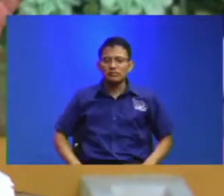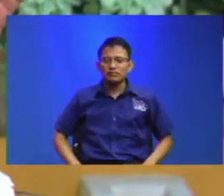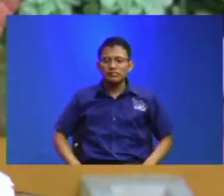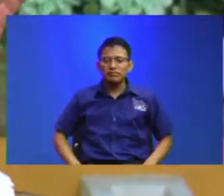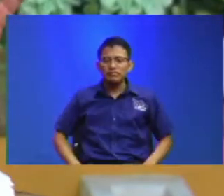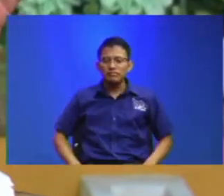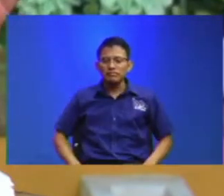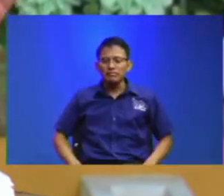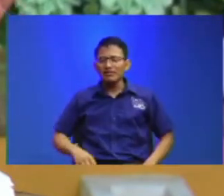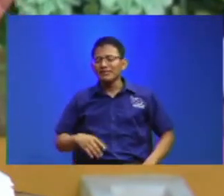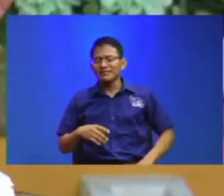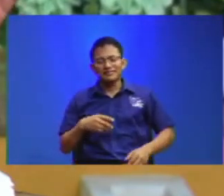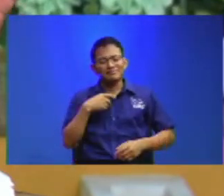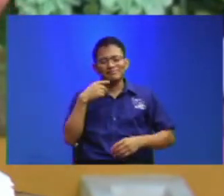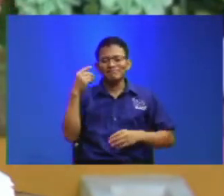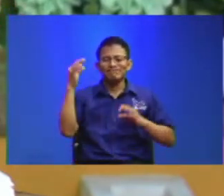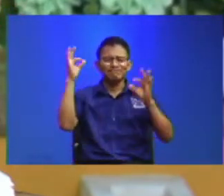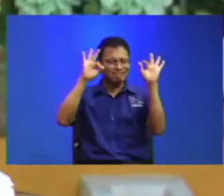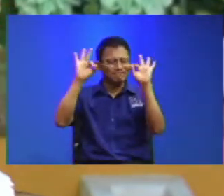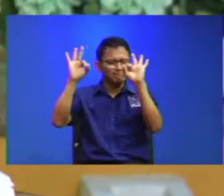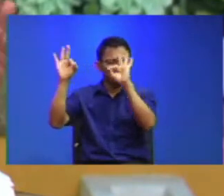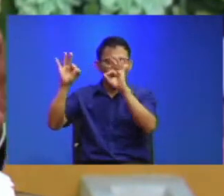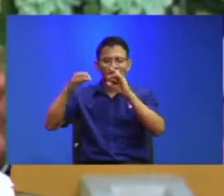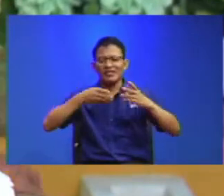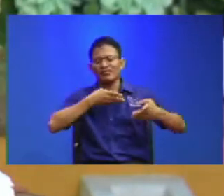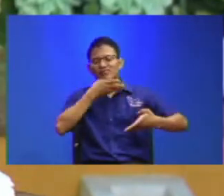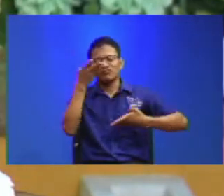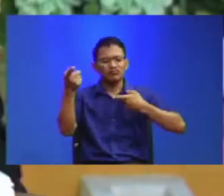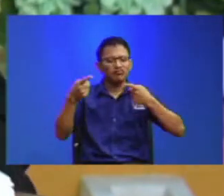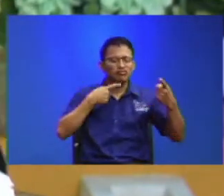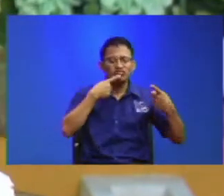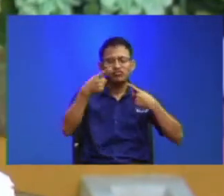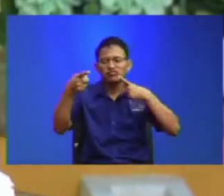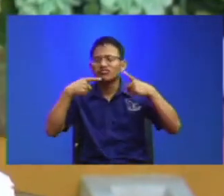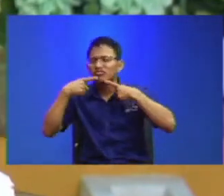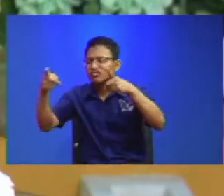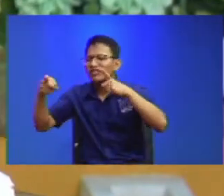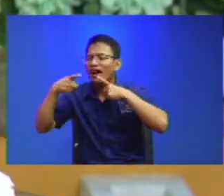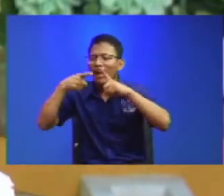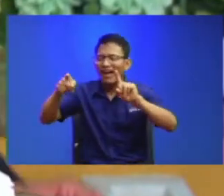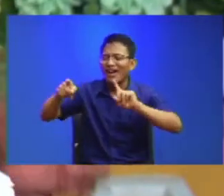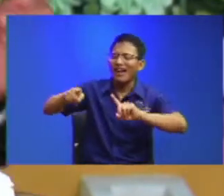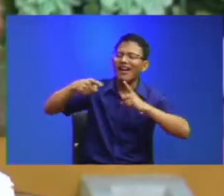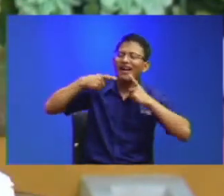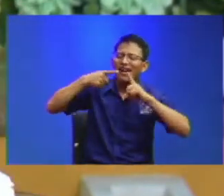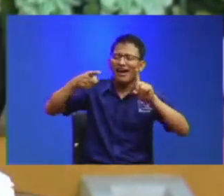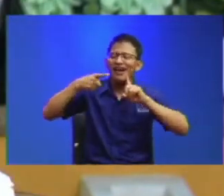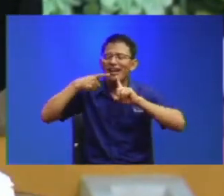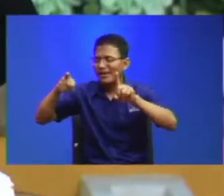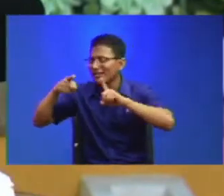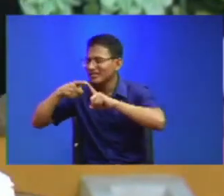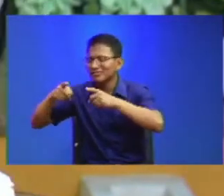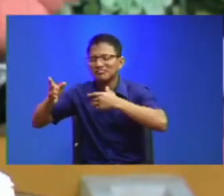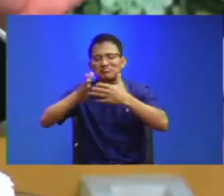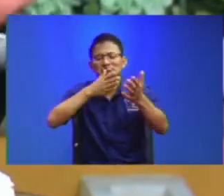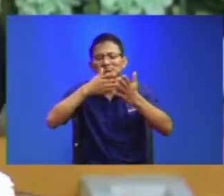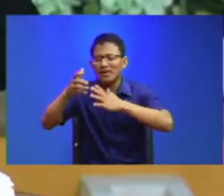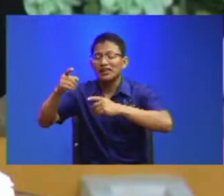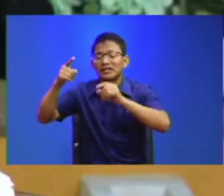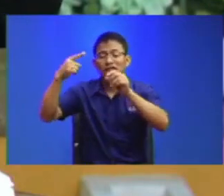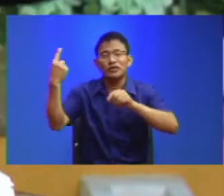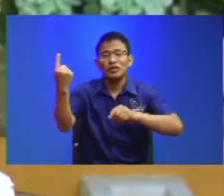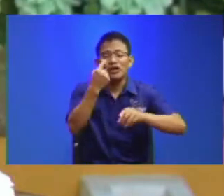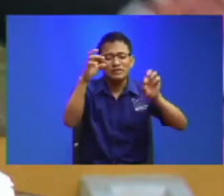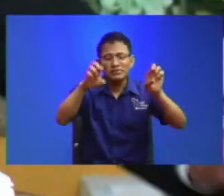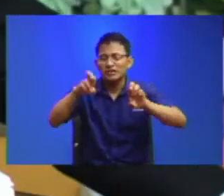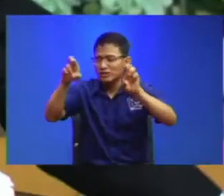popular. No quiero decir, oh, y es que él quiere llegar a 200,000 vistas. No, eso, el mensaje